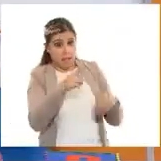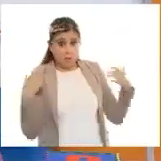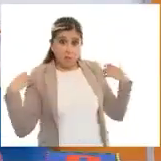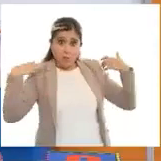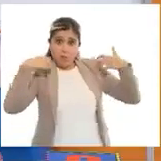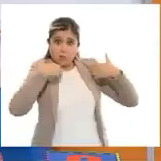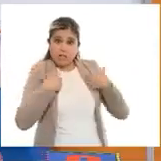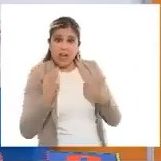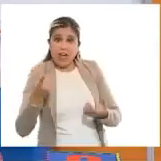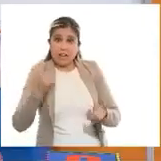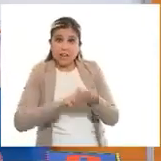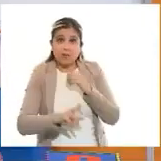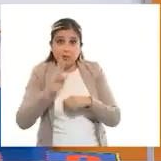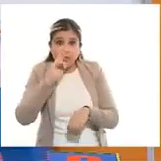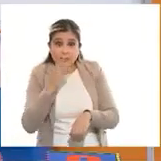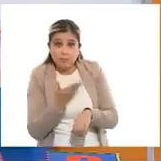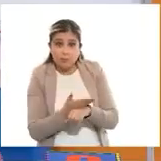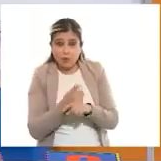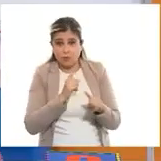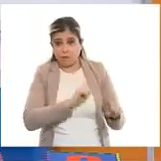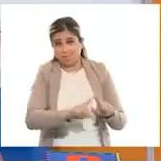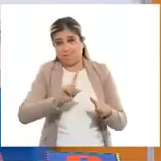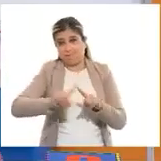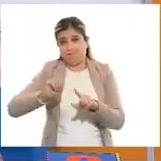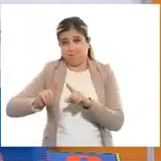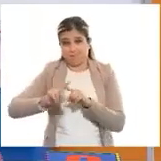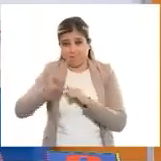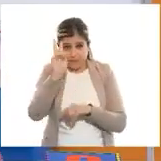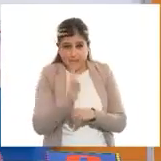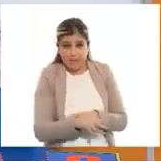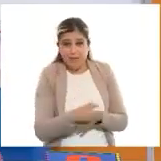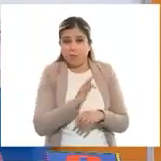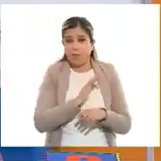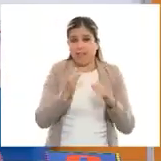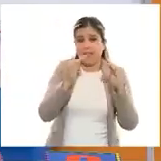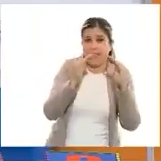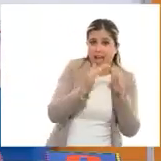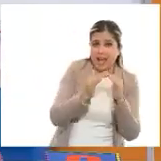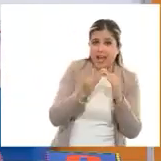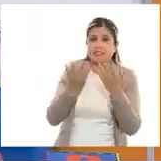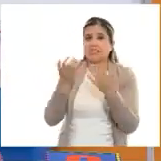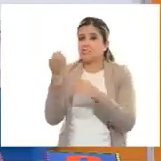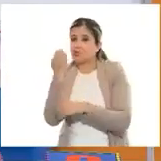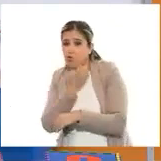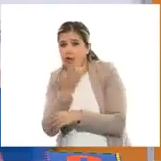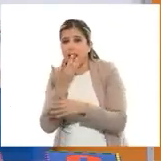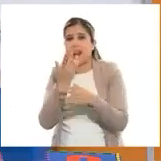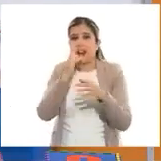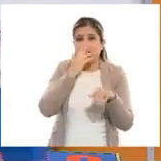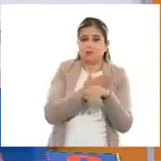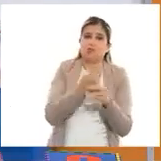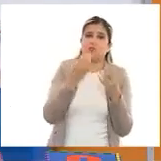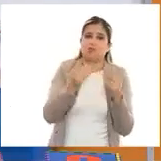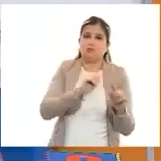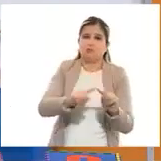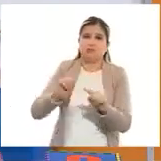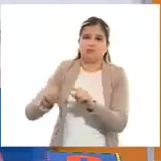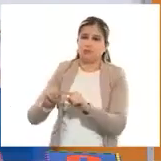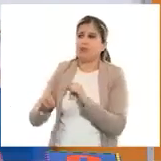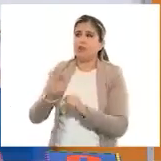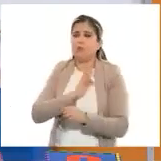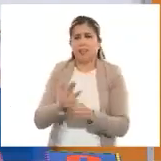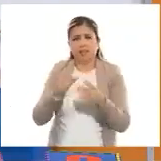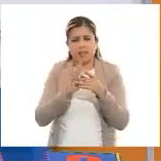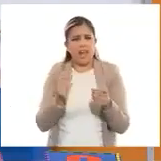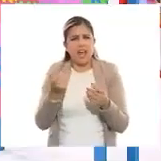tus responsabilidades son variadas. Como dijiste tú, puede ser de casa, puede ser fuera de ella. ¿Nos puedes comentar alguna que tengas